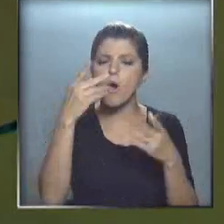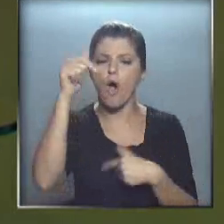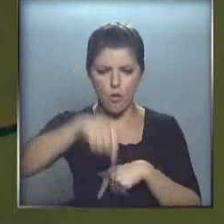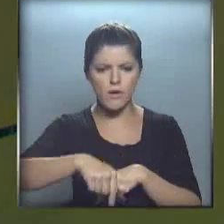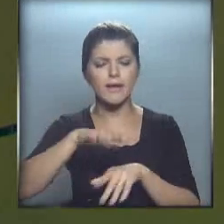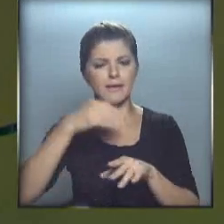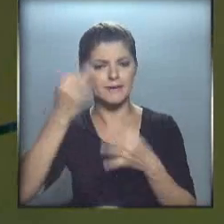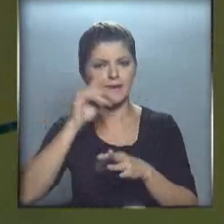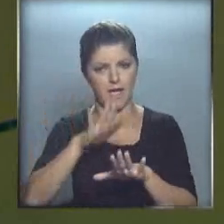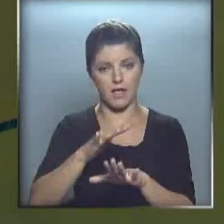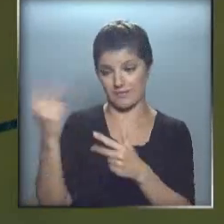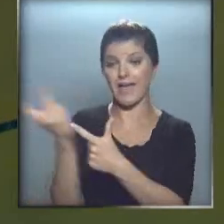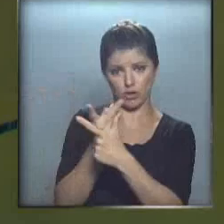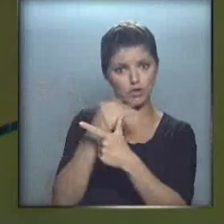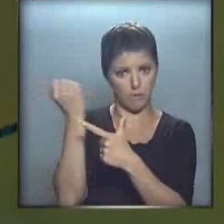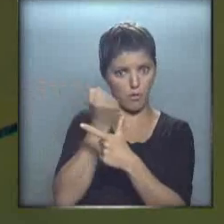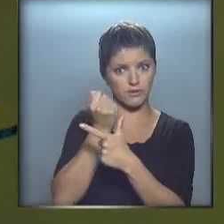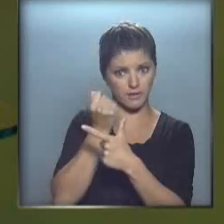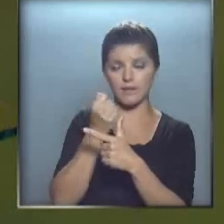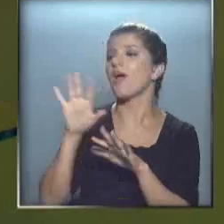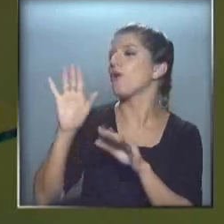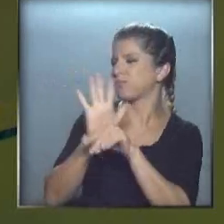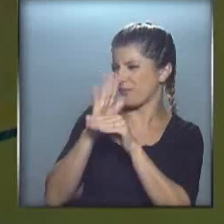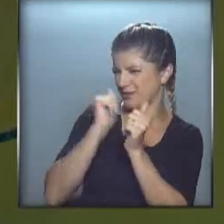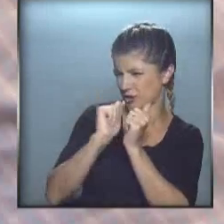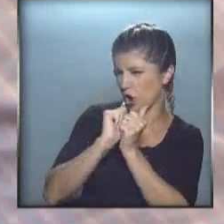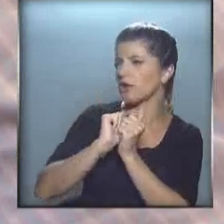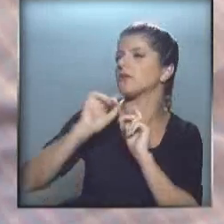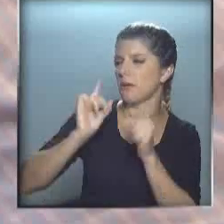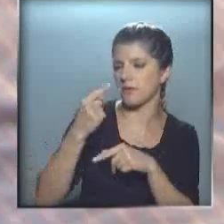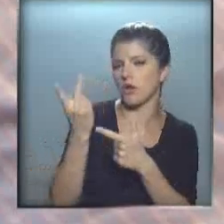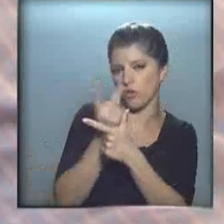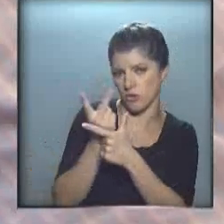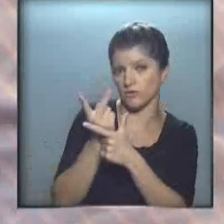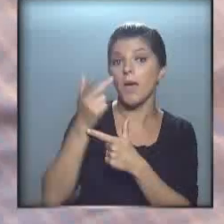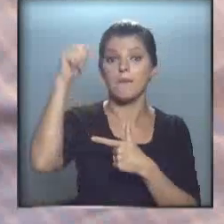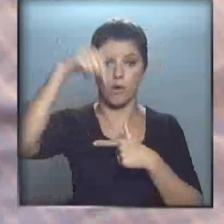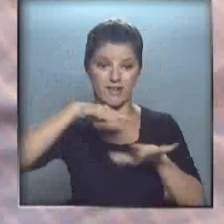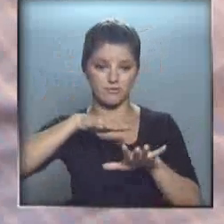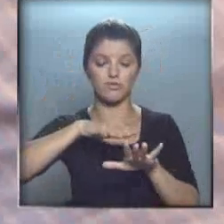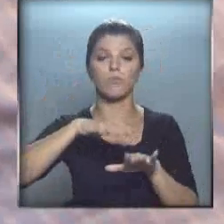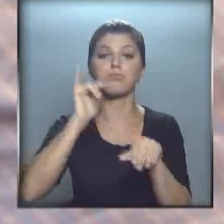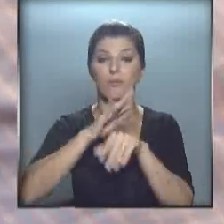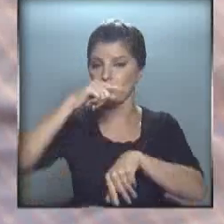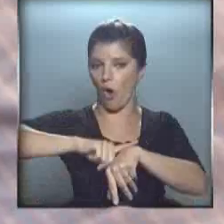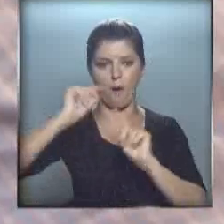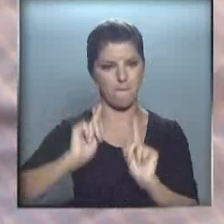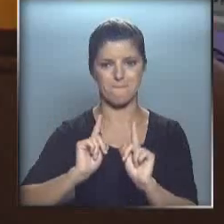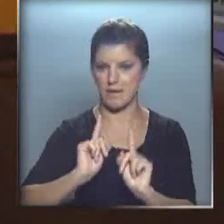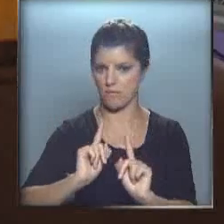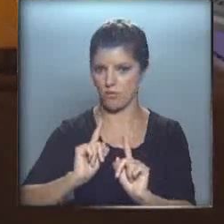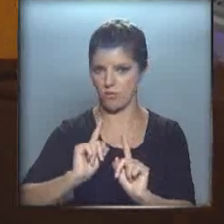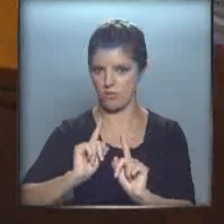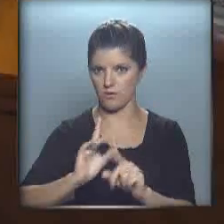También lo otro es importante y demás. Es histórico, ¿no? Lo otro, lo que está pasando hoy en día con los chicos es como en tiempo real, ¿no? Pero creo